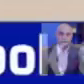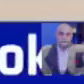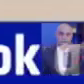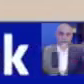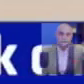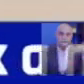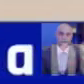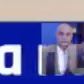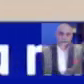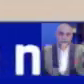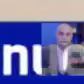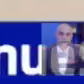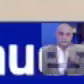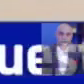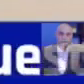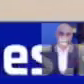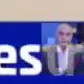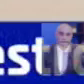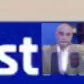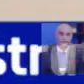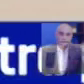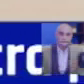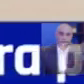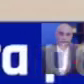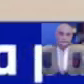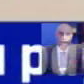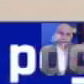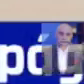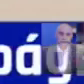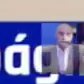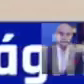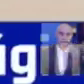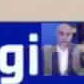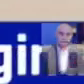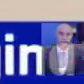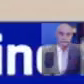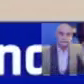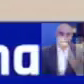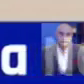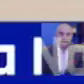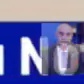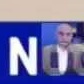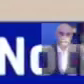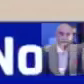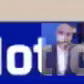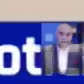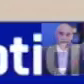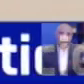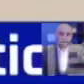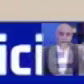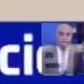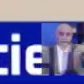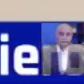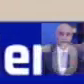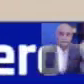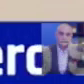eléctrica. Juan José Aguilera: Vicente, ya siéntate, y otro tema. El